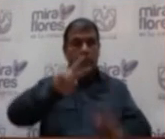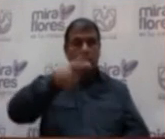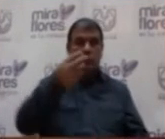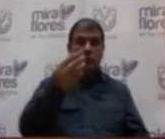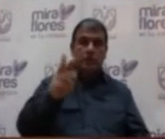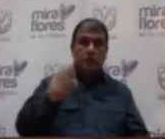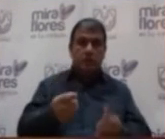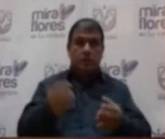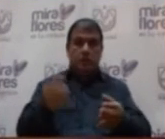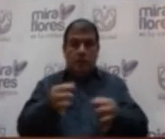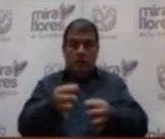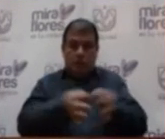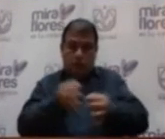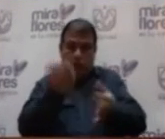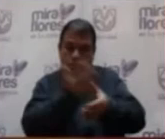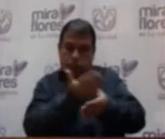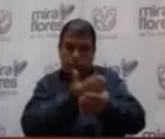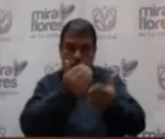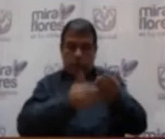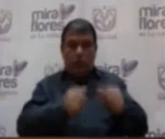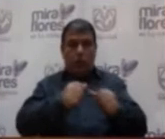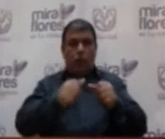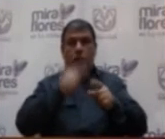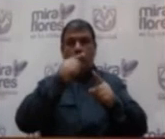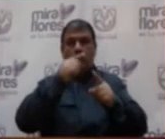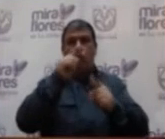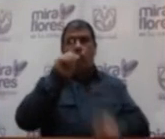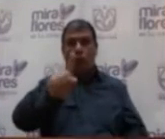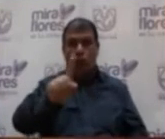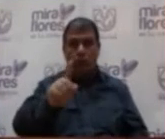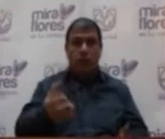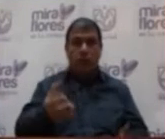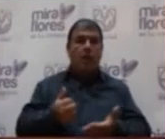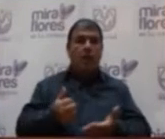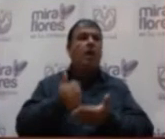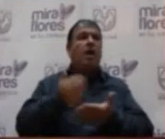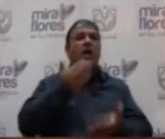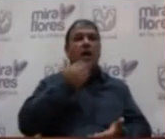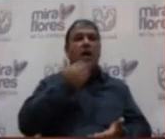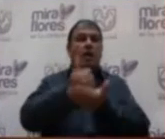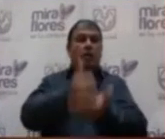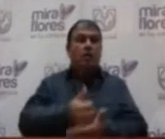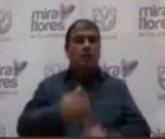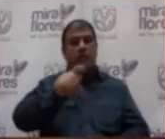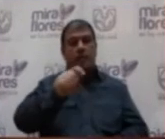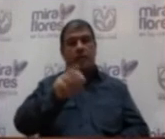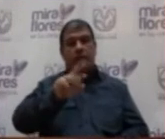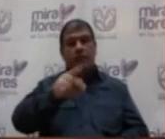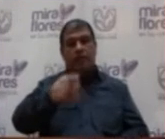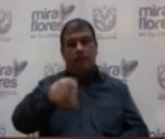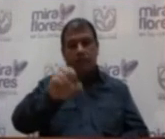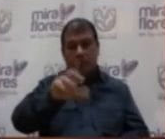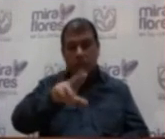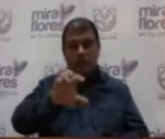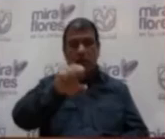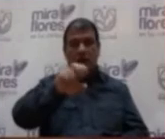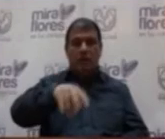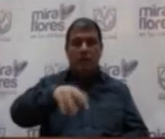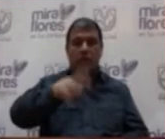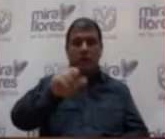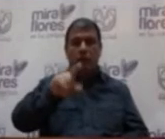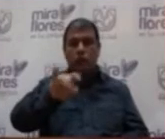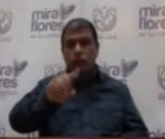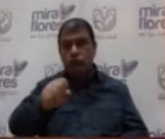detalle que obra en el apéndice número 1, a favor de la Asociación Traperos de Maús, de conformidad a las consideraciones expuestas en